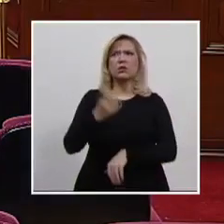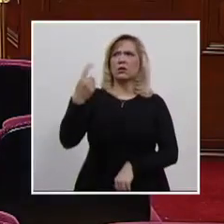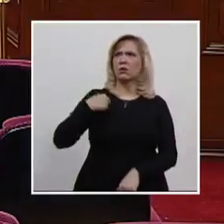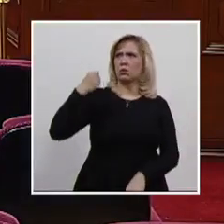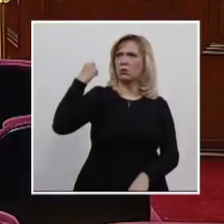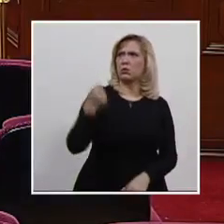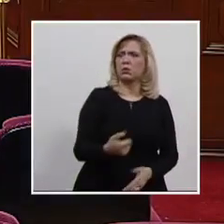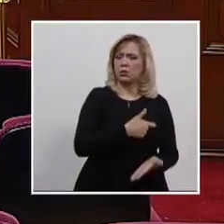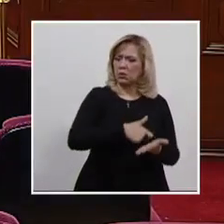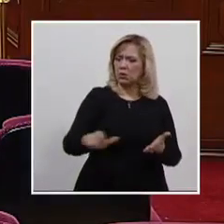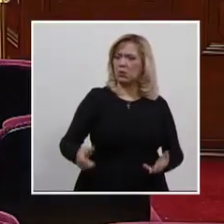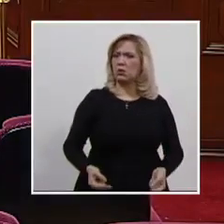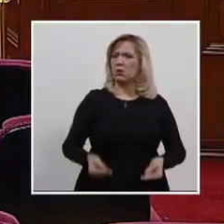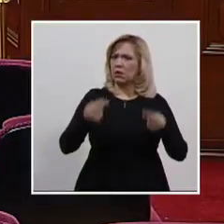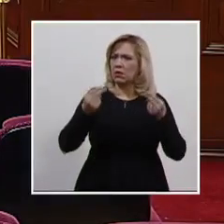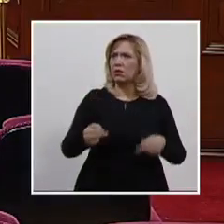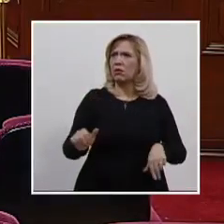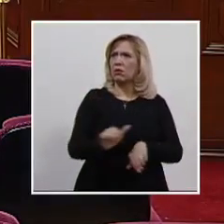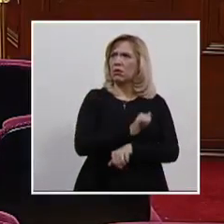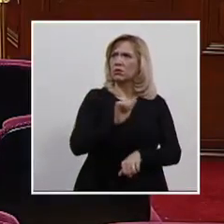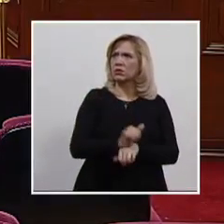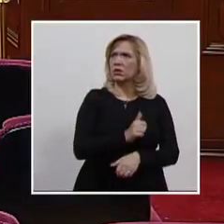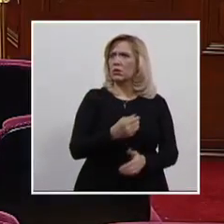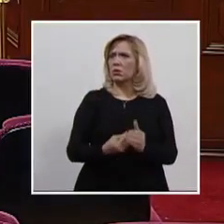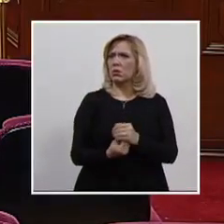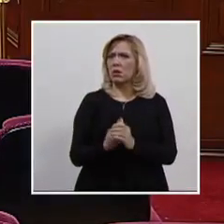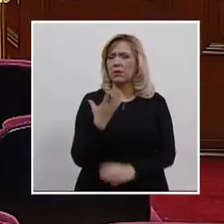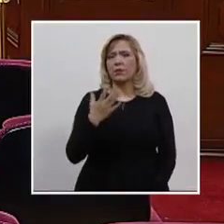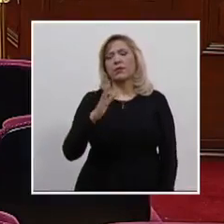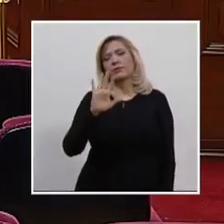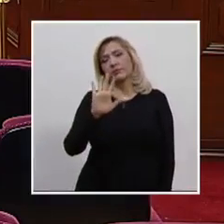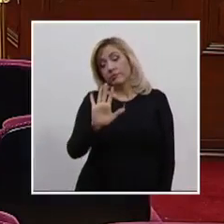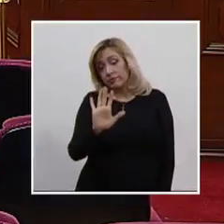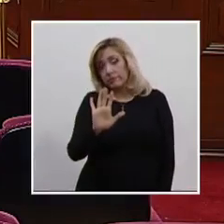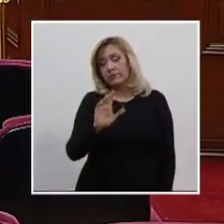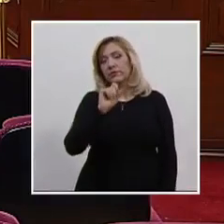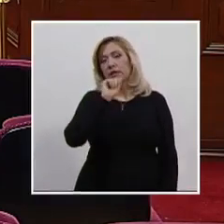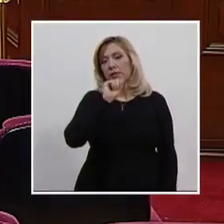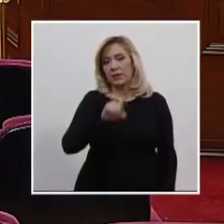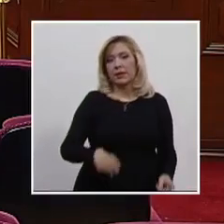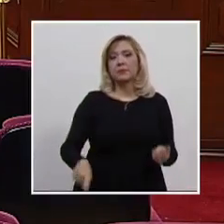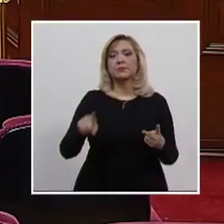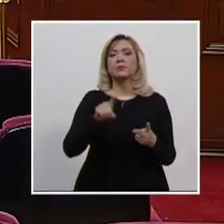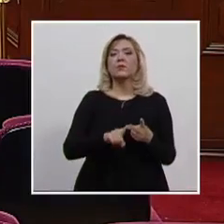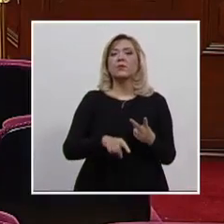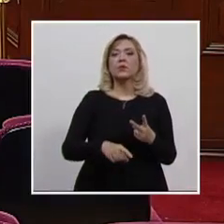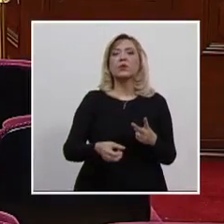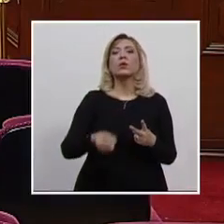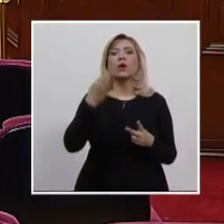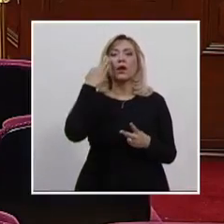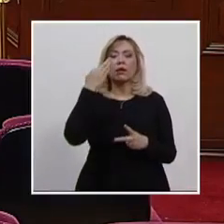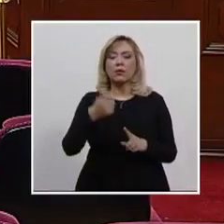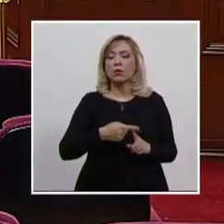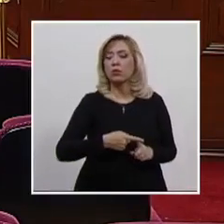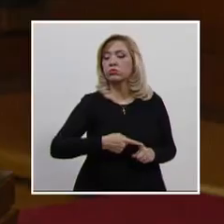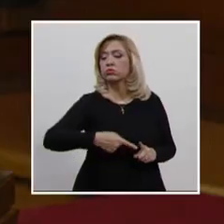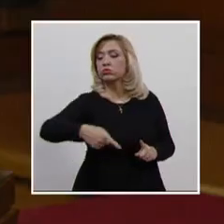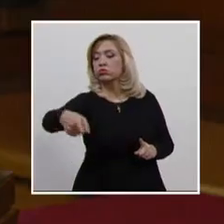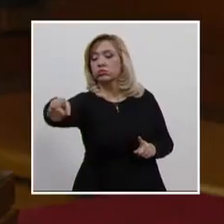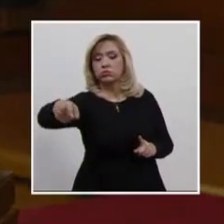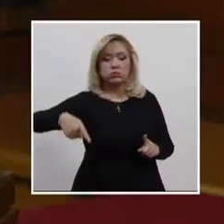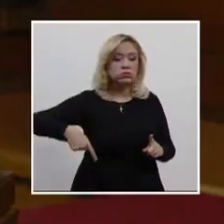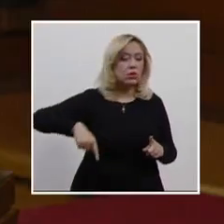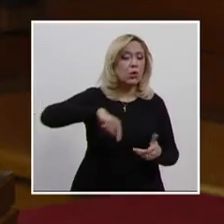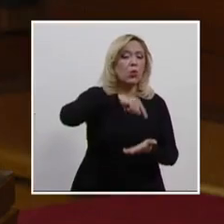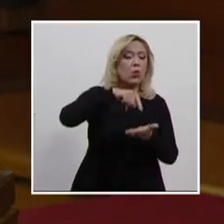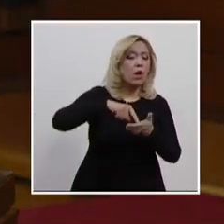la distancia mínima entre ejes, pues sí establece una restricción importante para